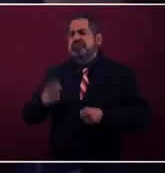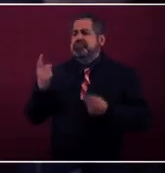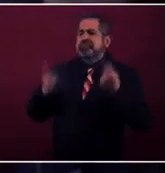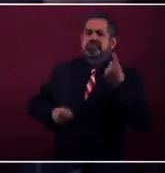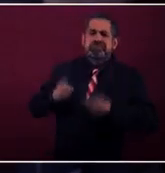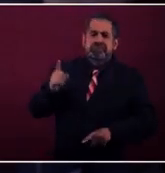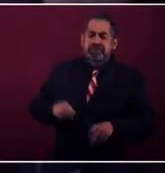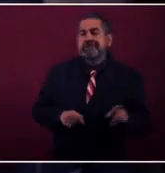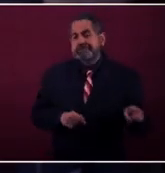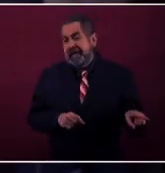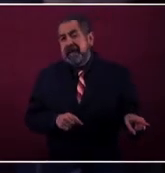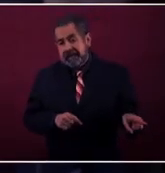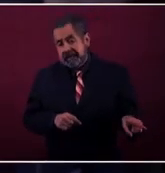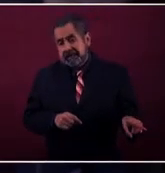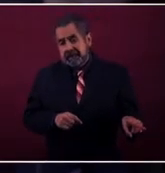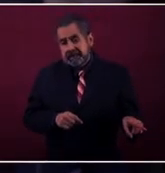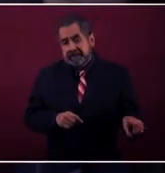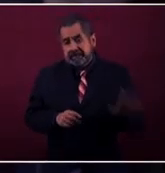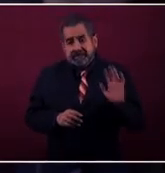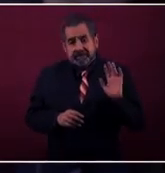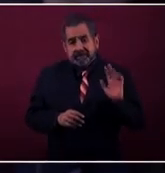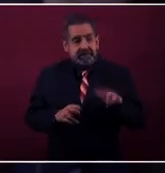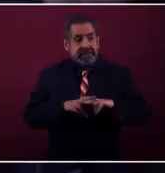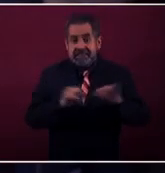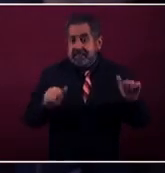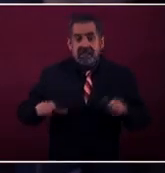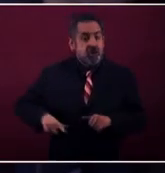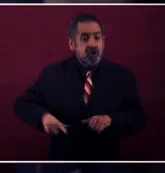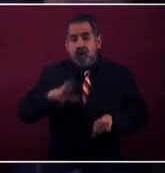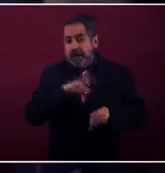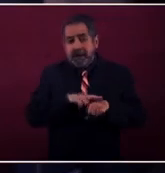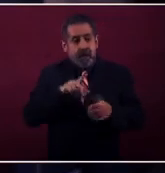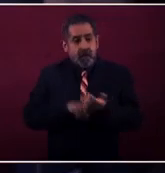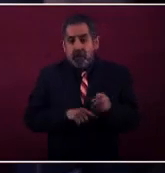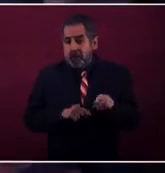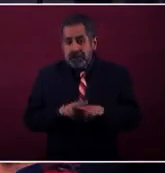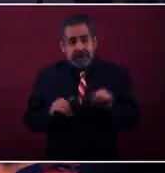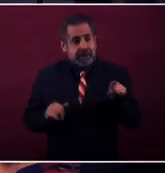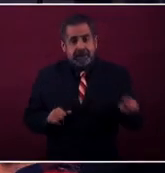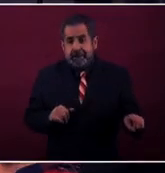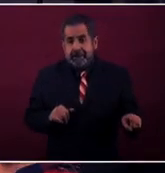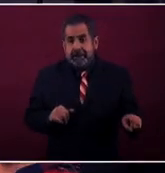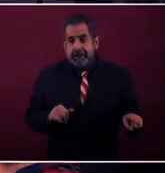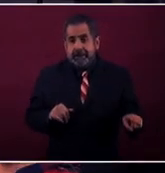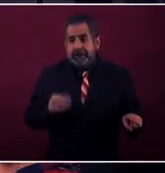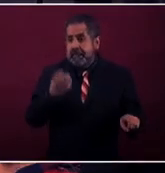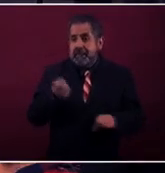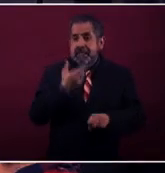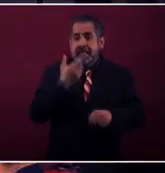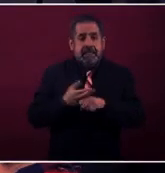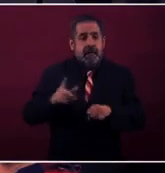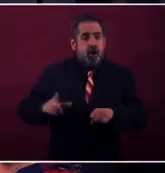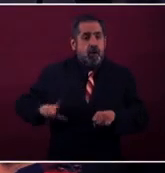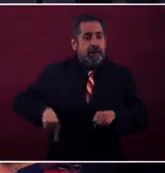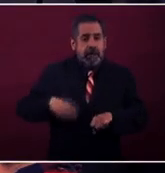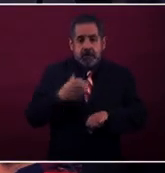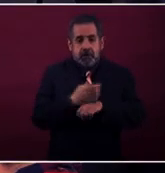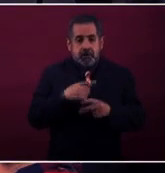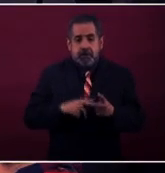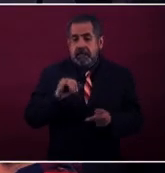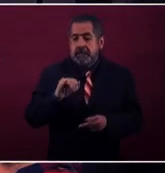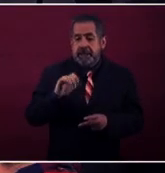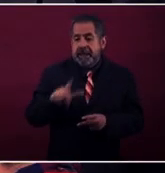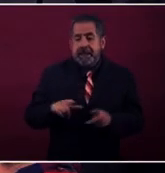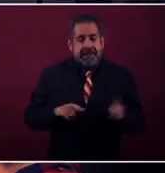no está ni el gobernador Rutilio Escandón ni el secretario de gobierno Ismael